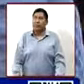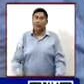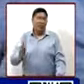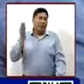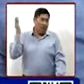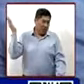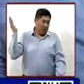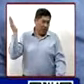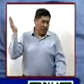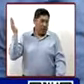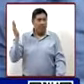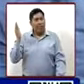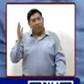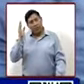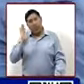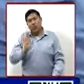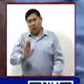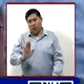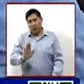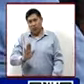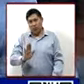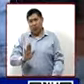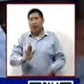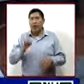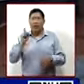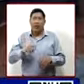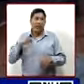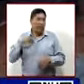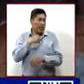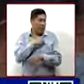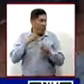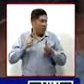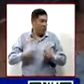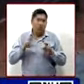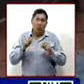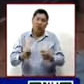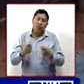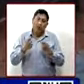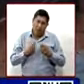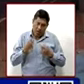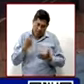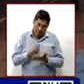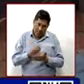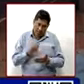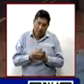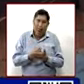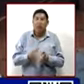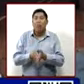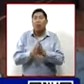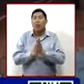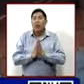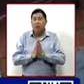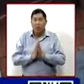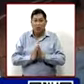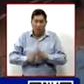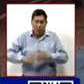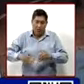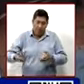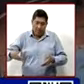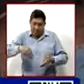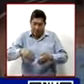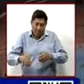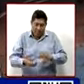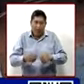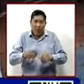Este canil es adecuado para ella. Necesitamos gente que no nos done dinero. Solo necesitamos cemento,